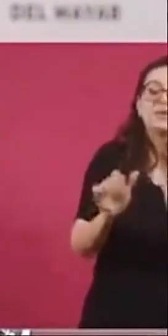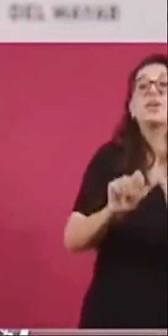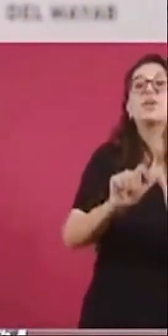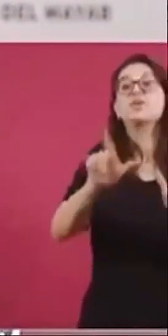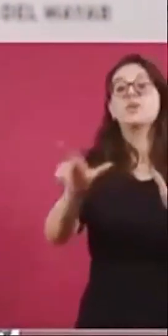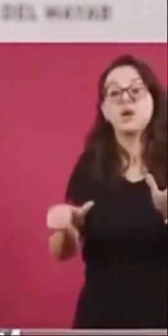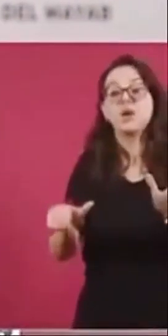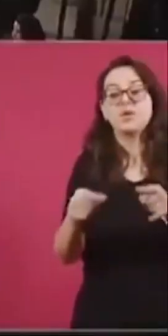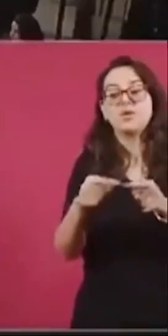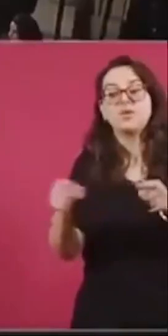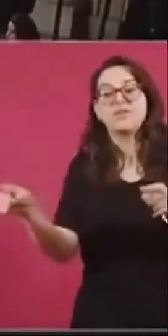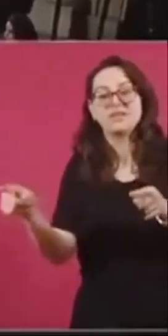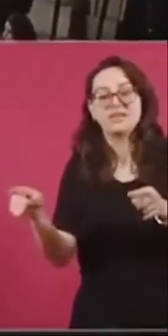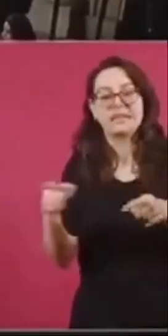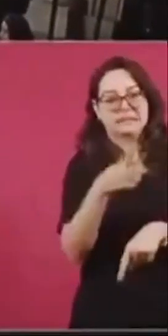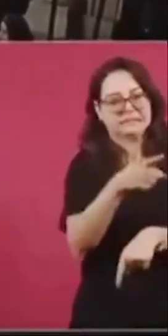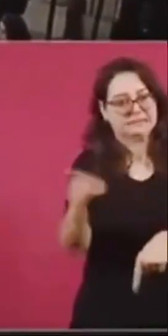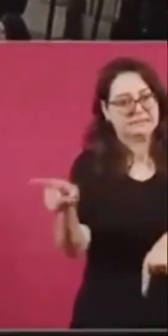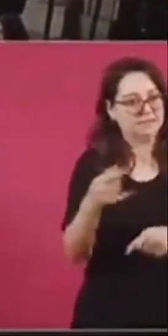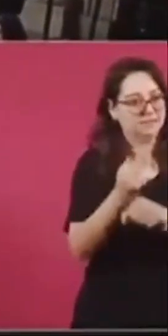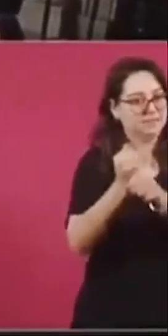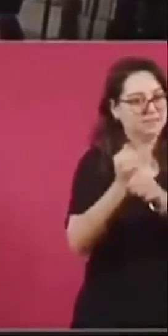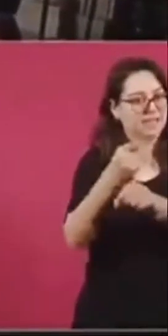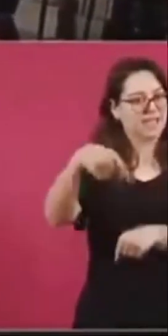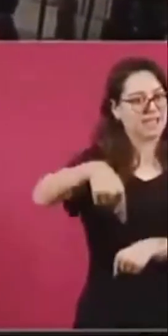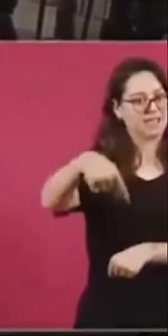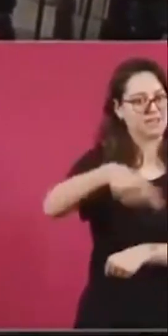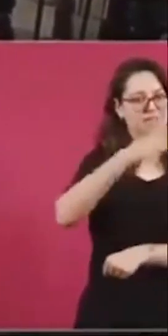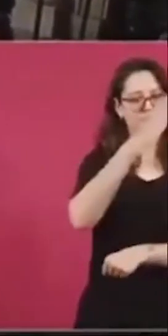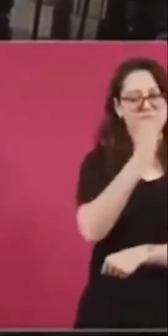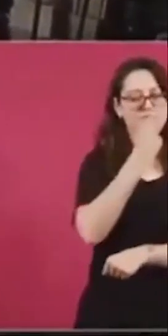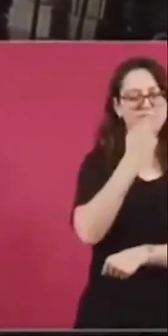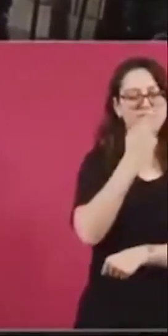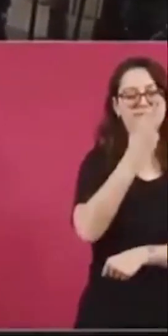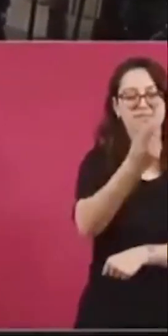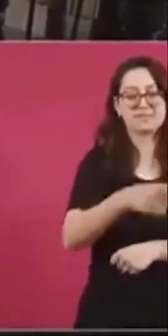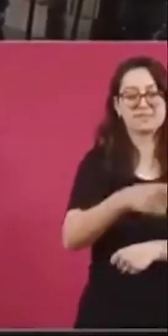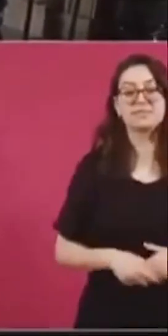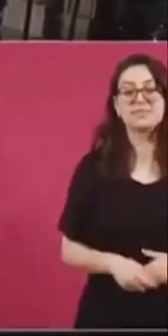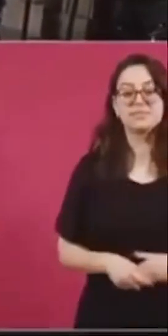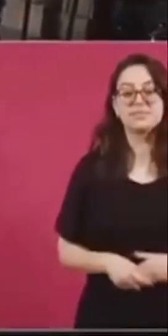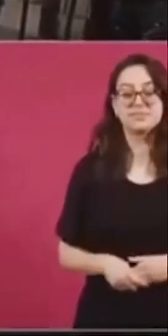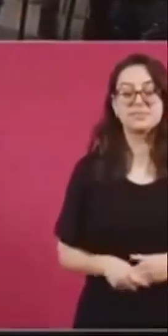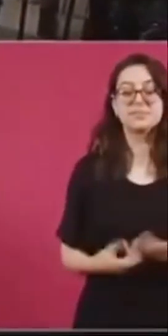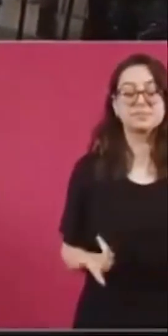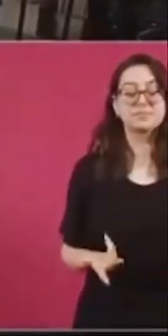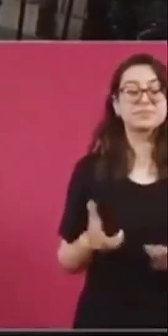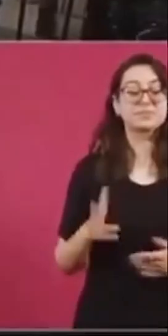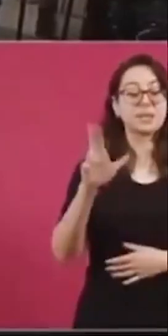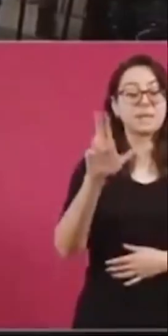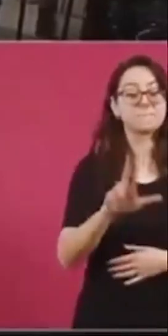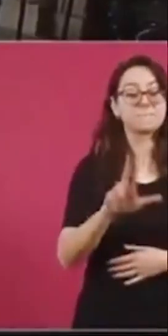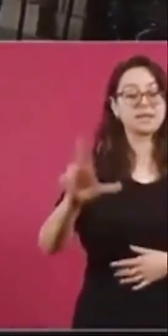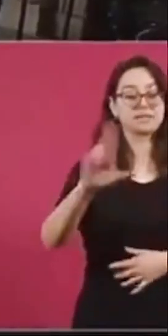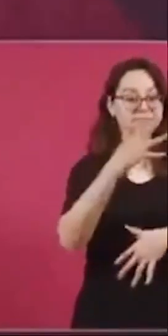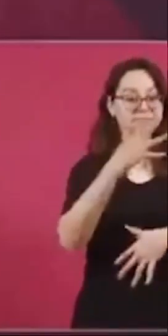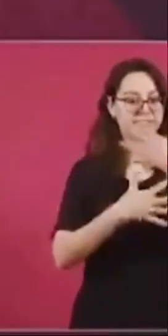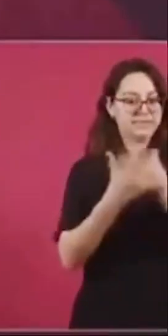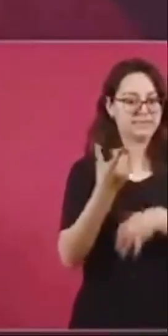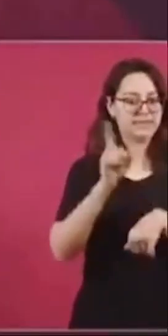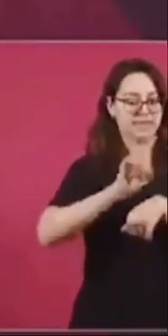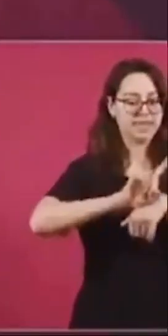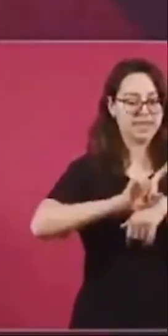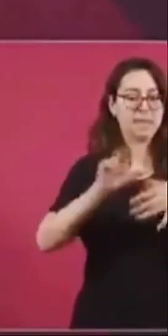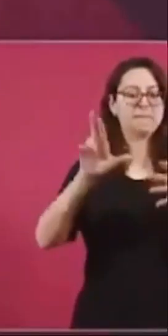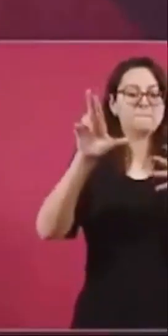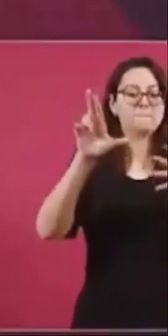fíjate qué paradójico, es a Claudia Sheinbaum. ¿Por qué? Porque le va a poner en riesgo su elección. Me parece que Claudia Sheinbaum ahorita tiene todas